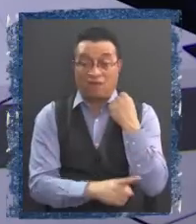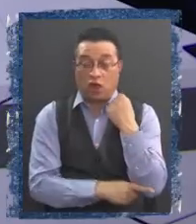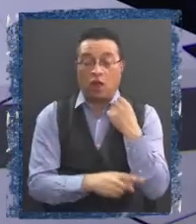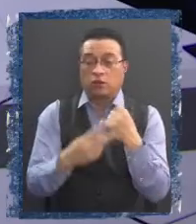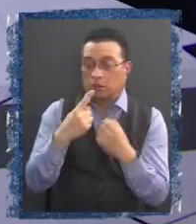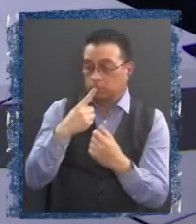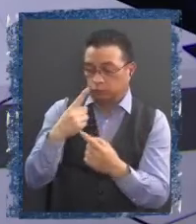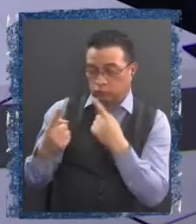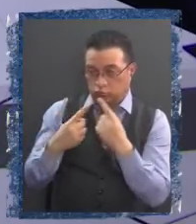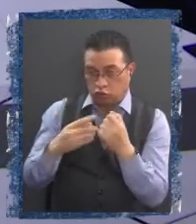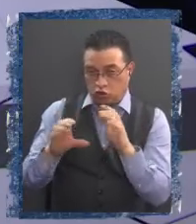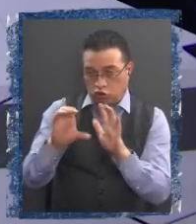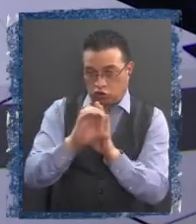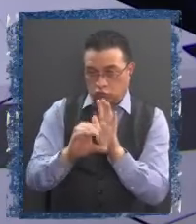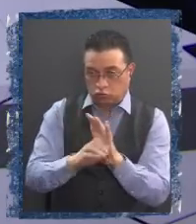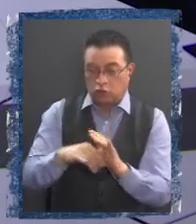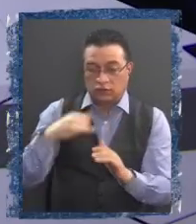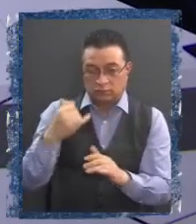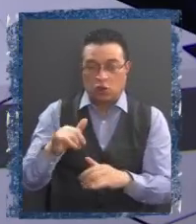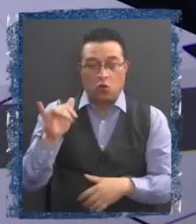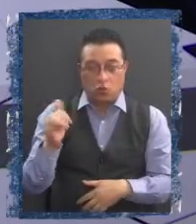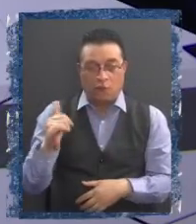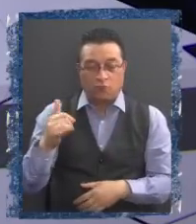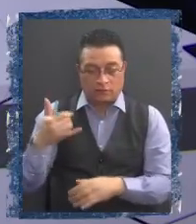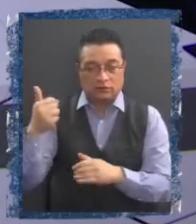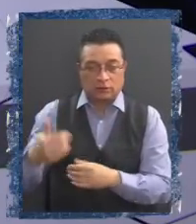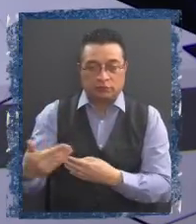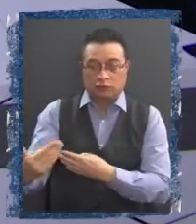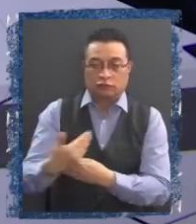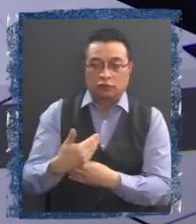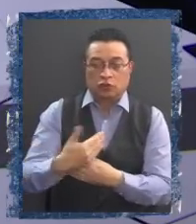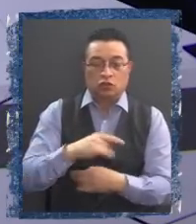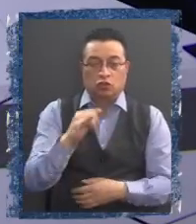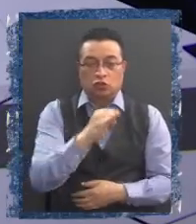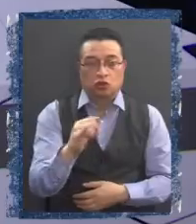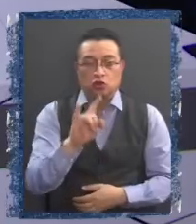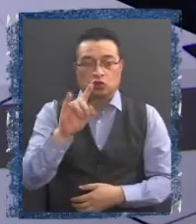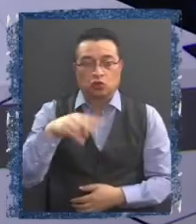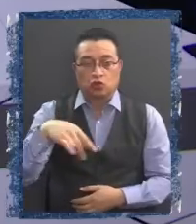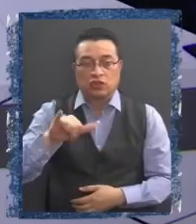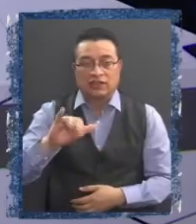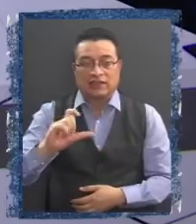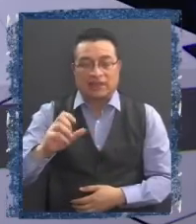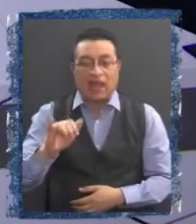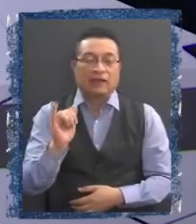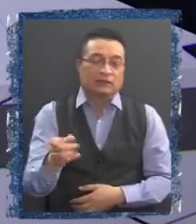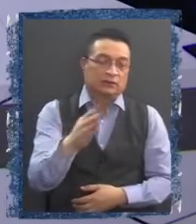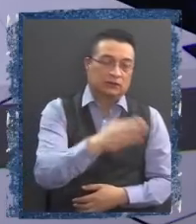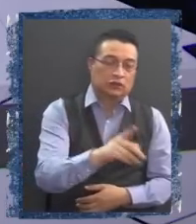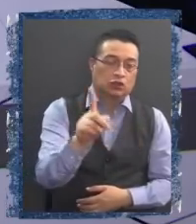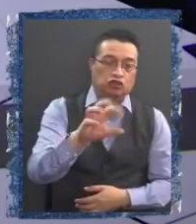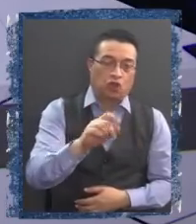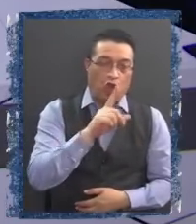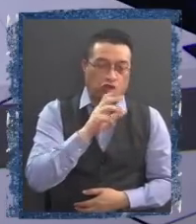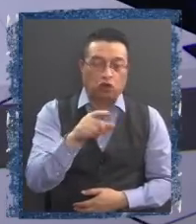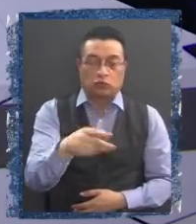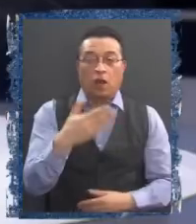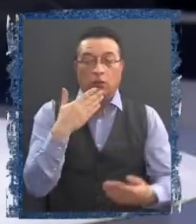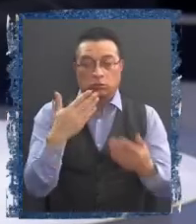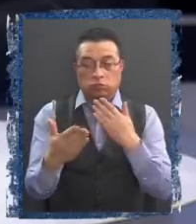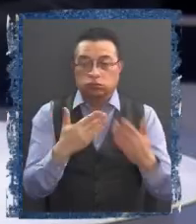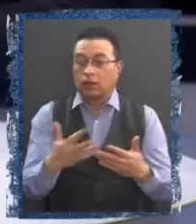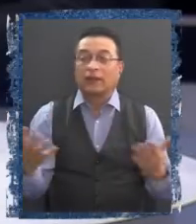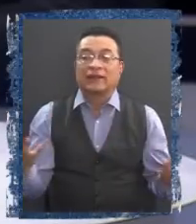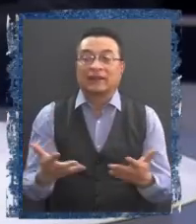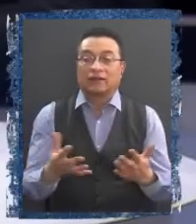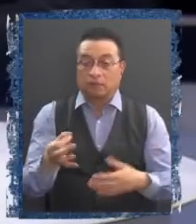que nos acompañan todos los jueves. Francisco Zúñiga, Sebastián Soto, ¿cómo están? Buenas noches. Para hablar de algo que mencionaron